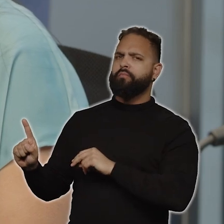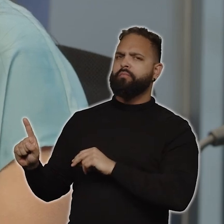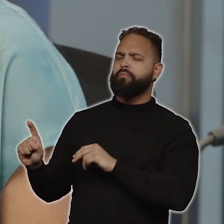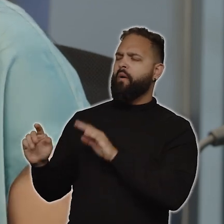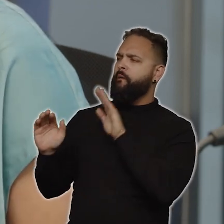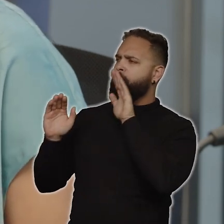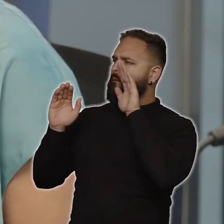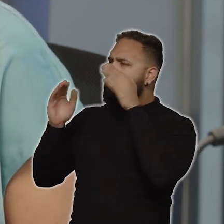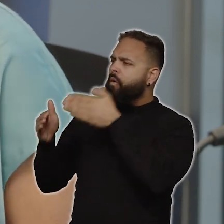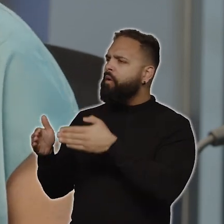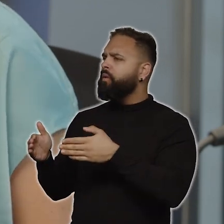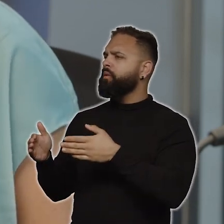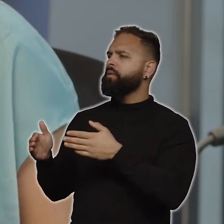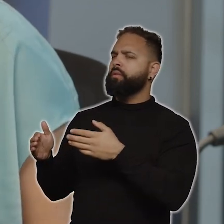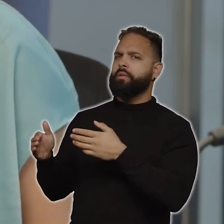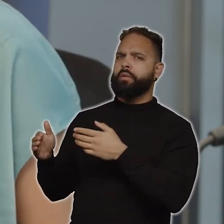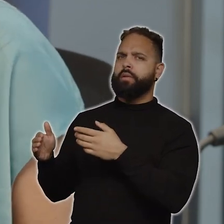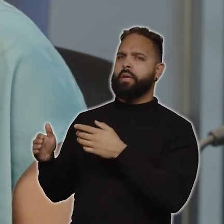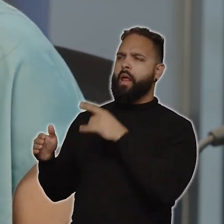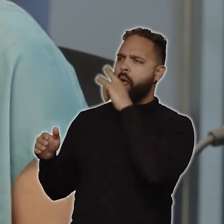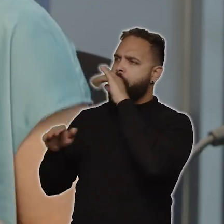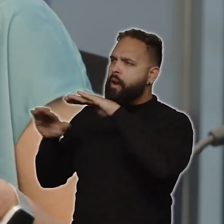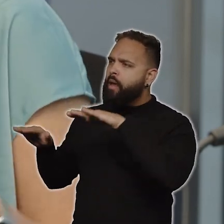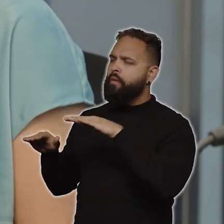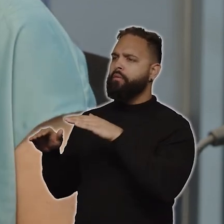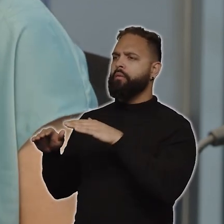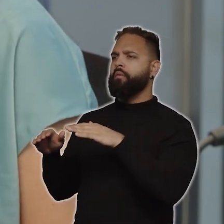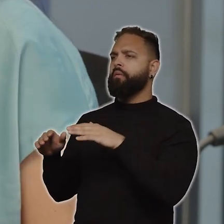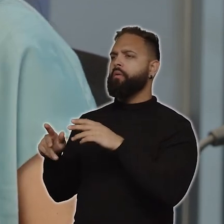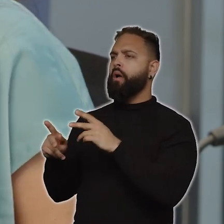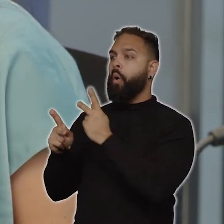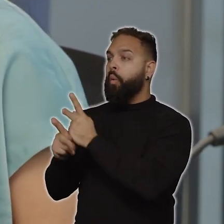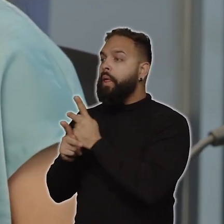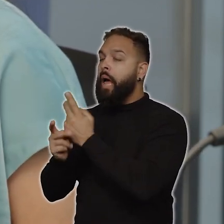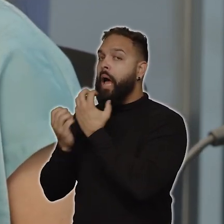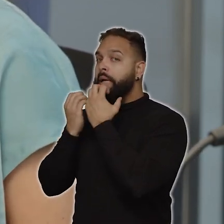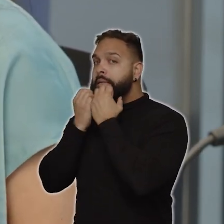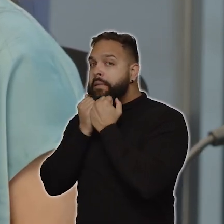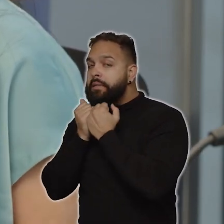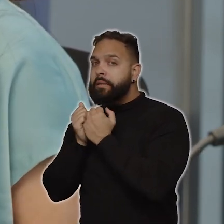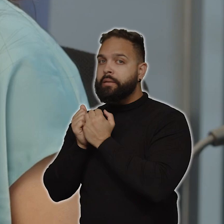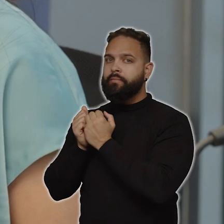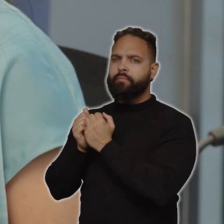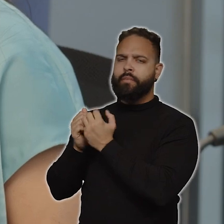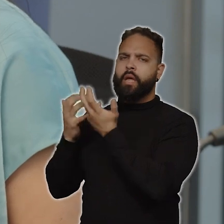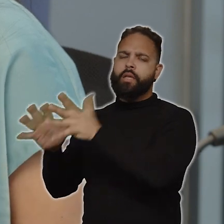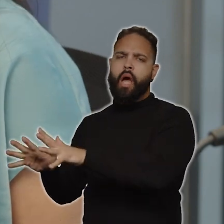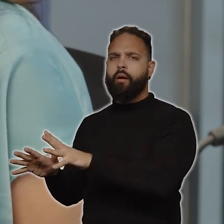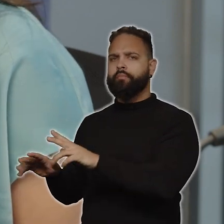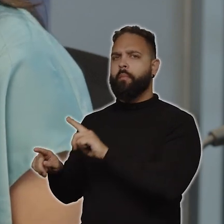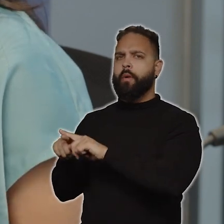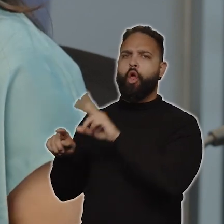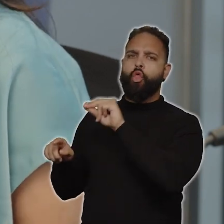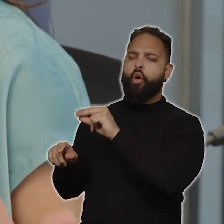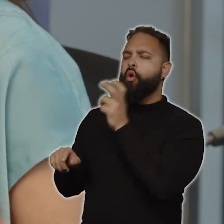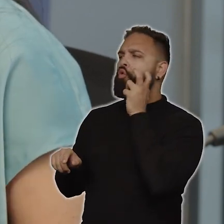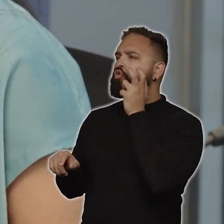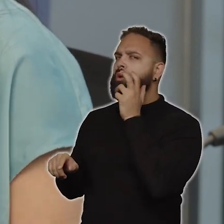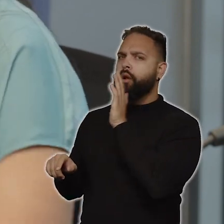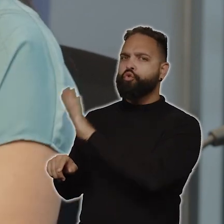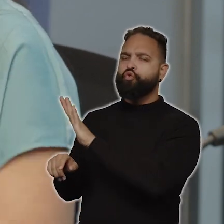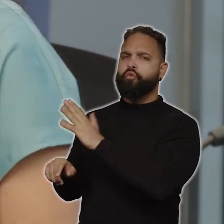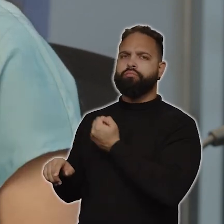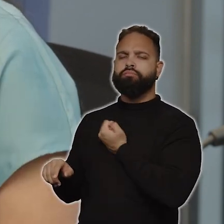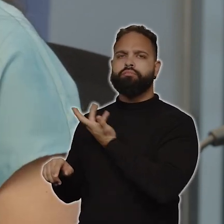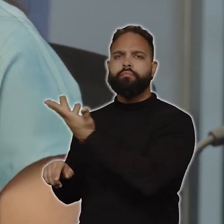nos enfoquemos siempre tal vez en la idea de que a los niños y a las niñas hay que protegerlos, hay que cuidarlos, pero no necesariamente en escucharlos.